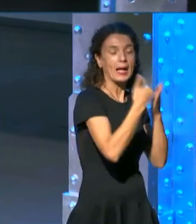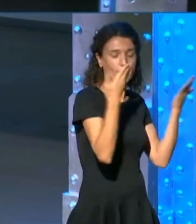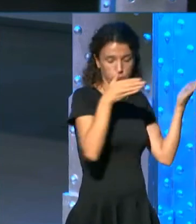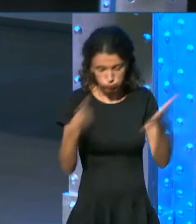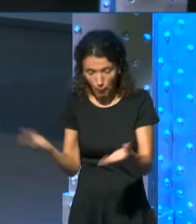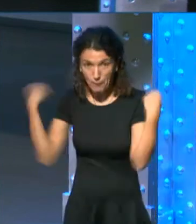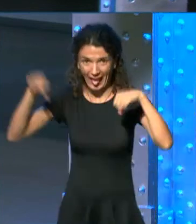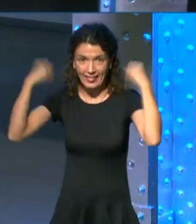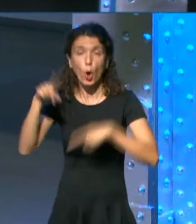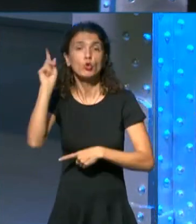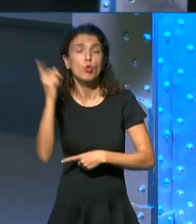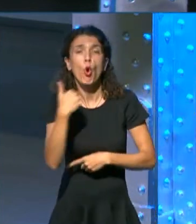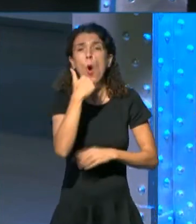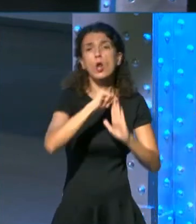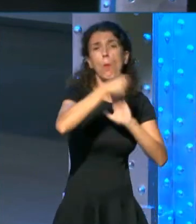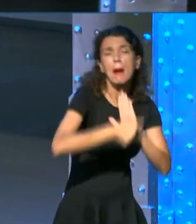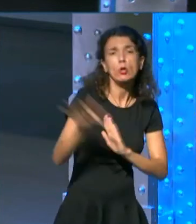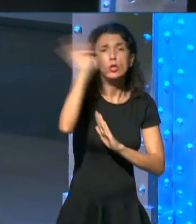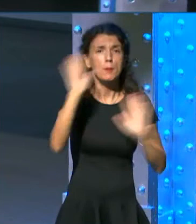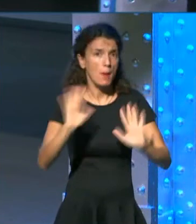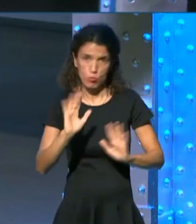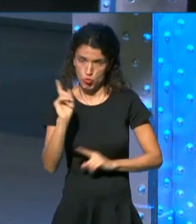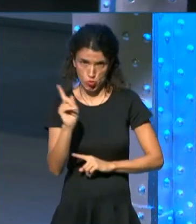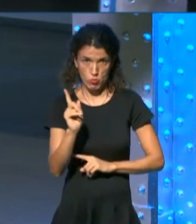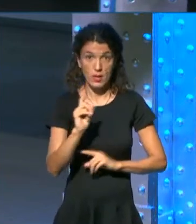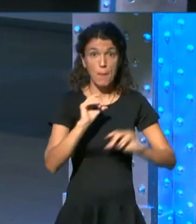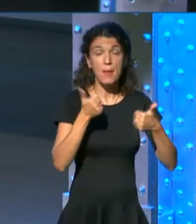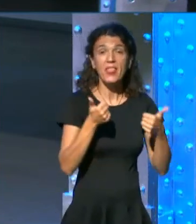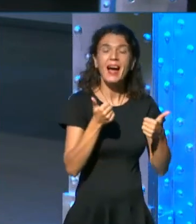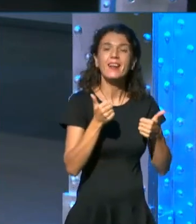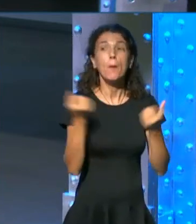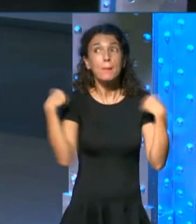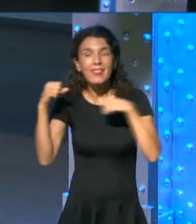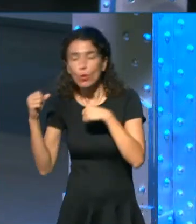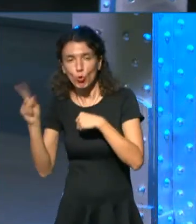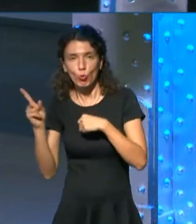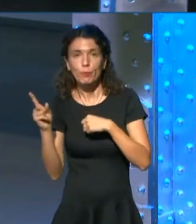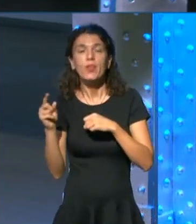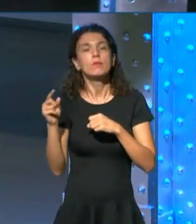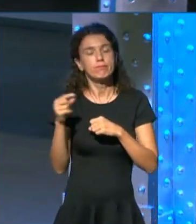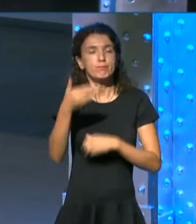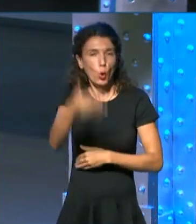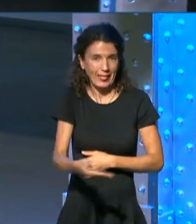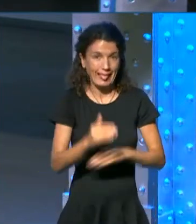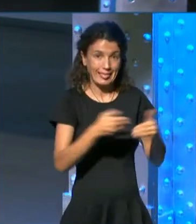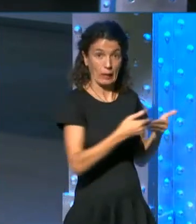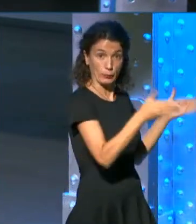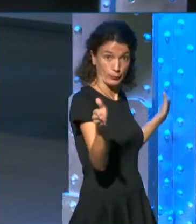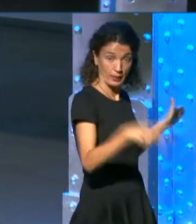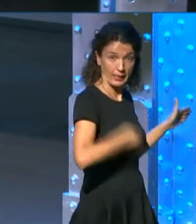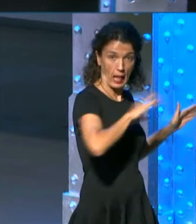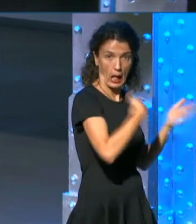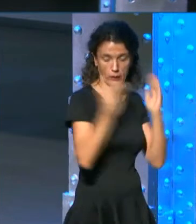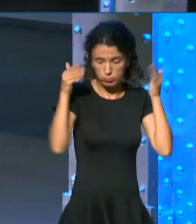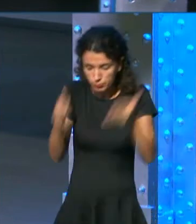No quedarnos solo en el marco teórico y no empezar directamente por el marco práctico. Ese viaje es muy importante. El segundo punto que